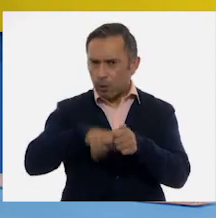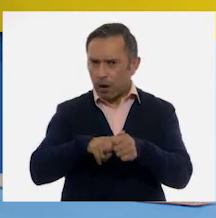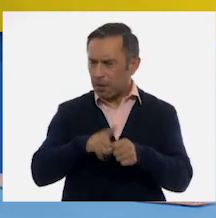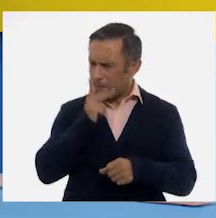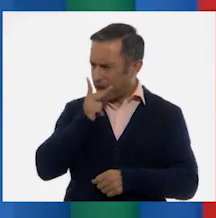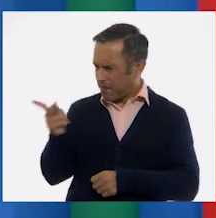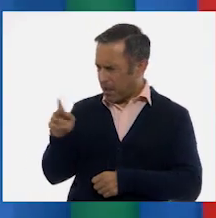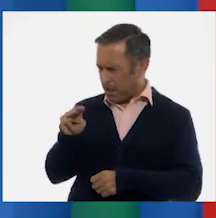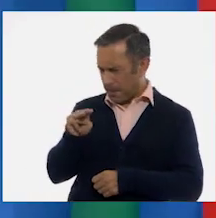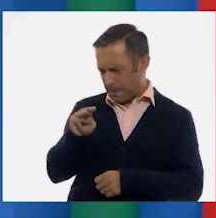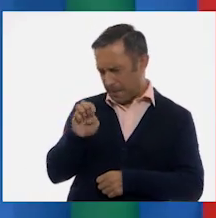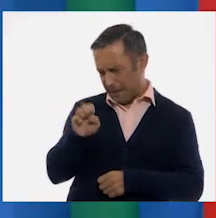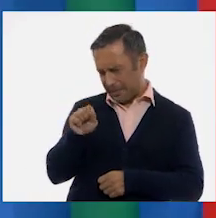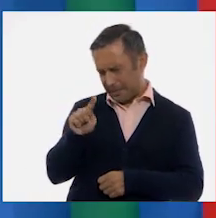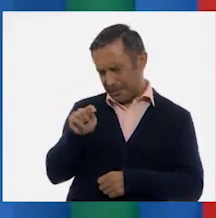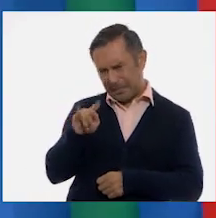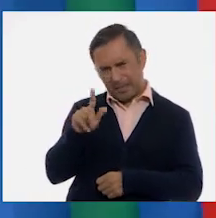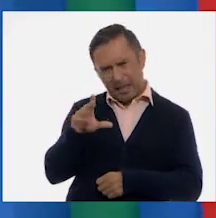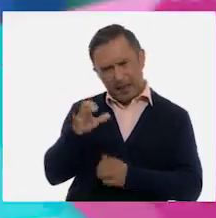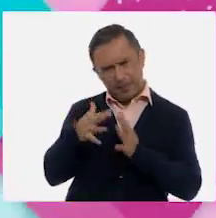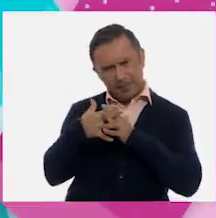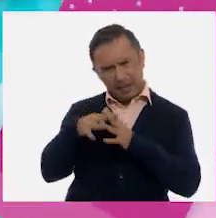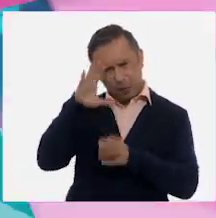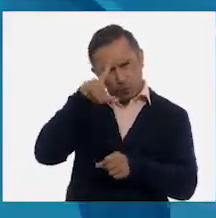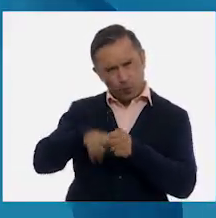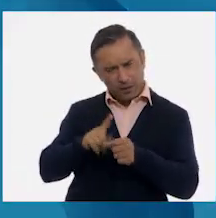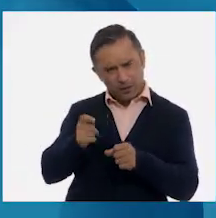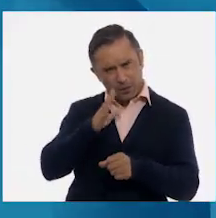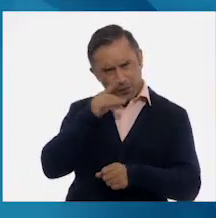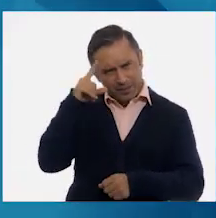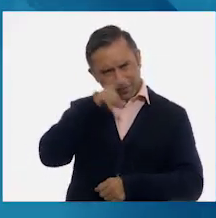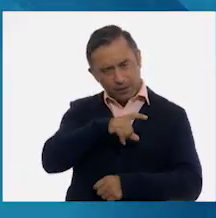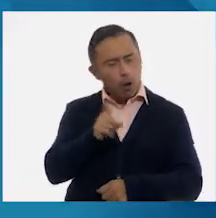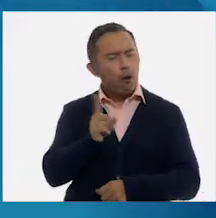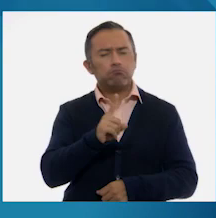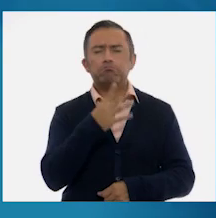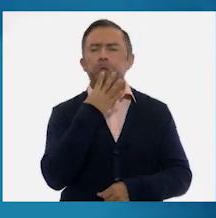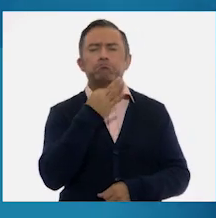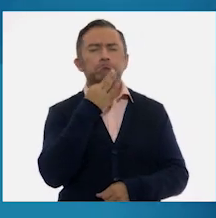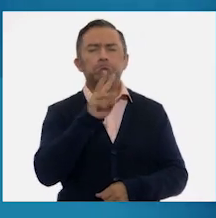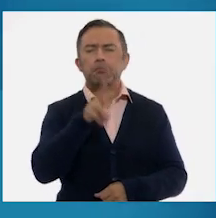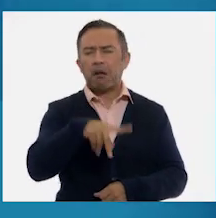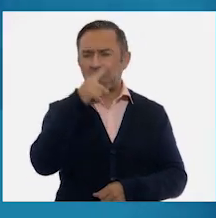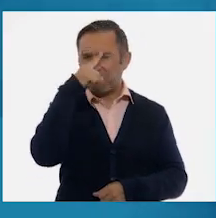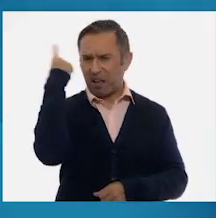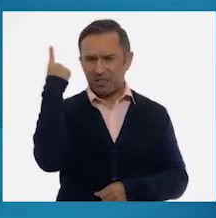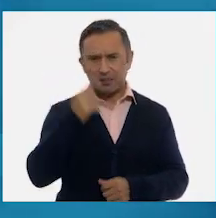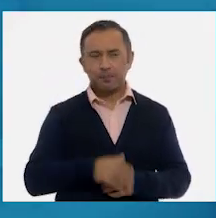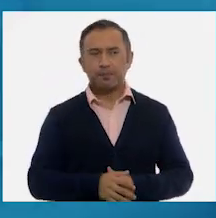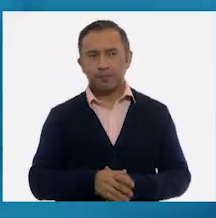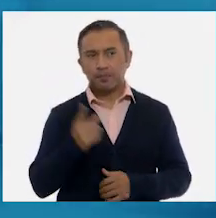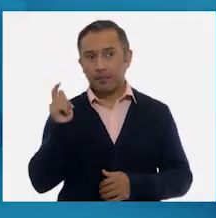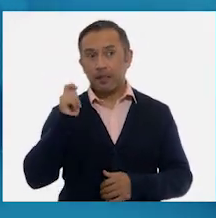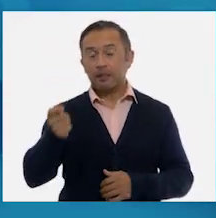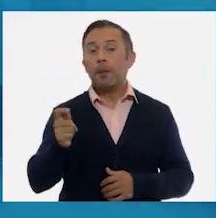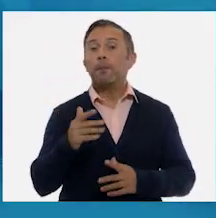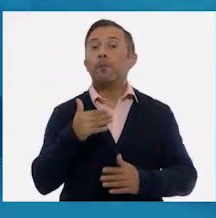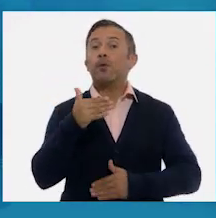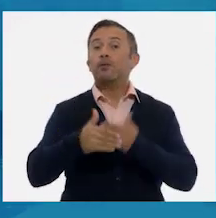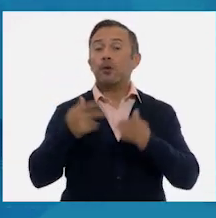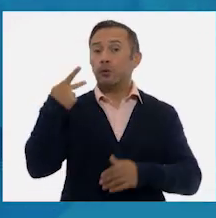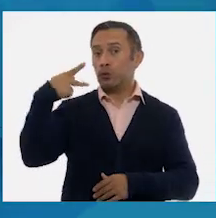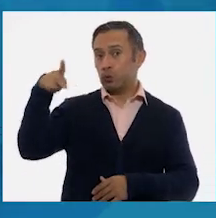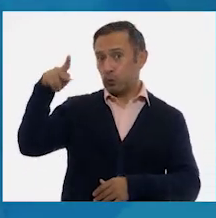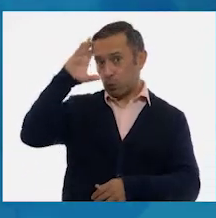poco complicado. No te preocupes, Juan Carlos. En realidad es algo muy sencillo de entender. Fue el proceso en el que se mezclaron cosas de la cultura